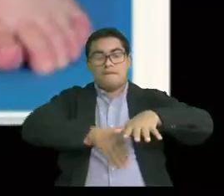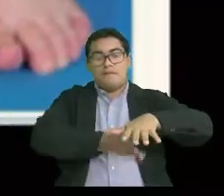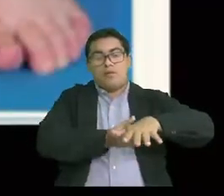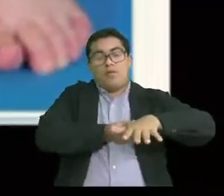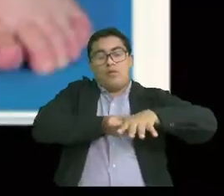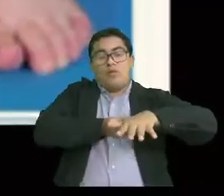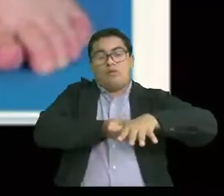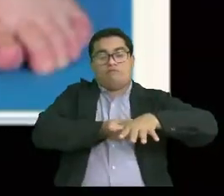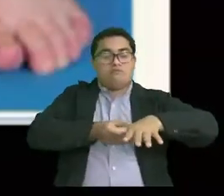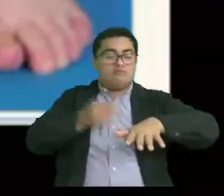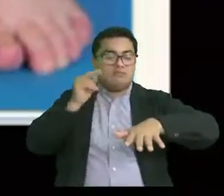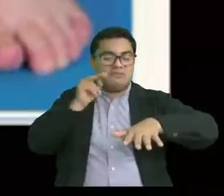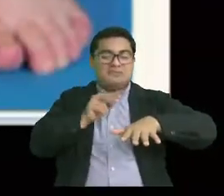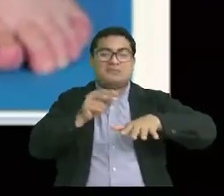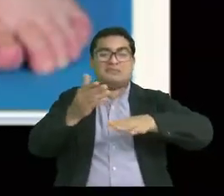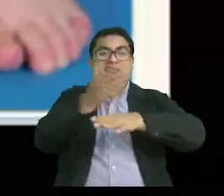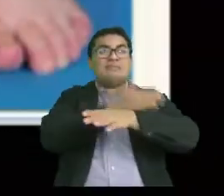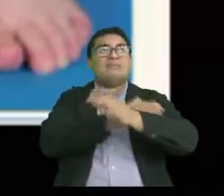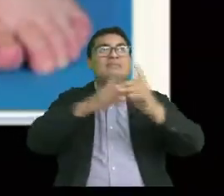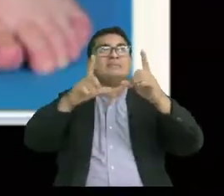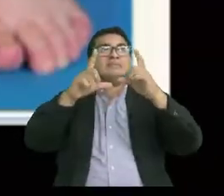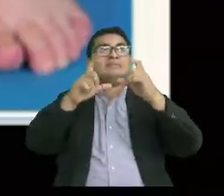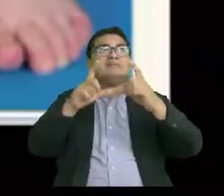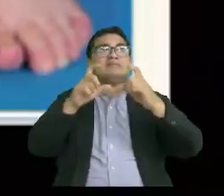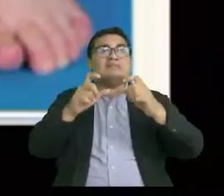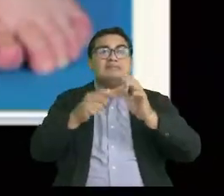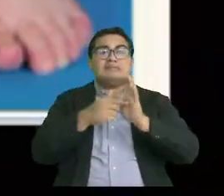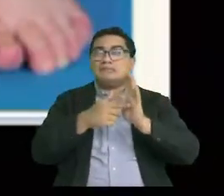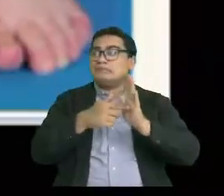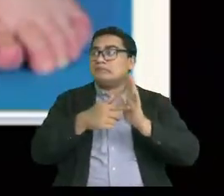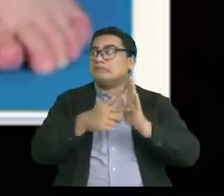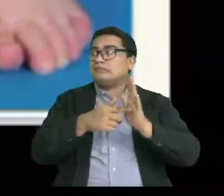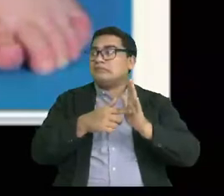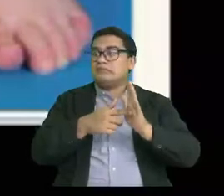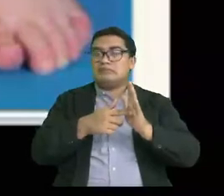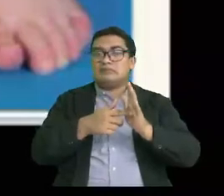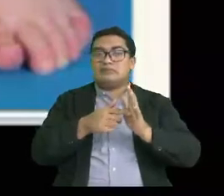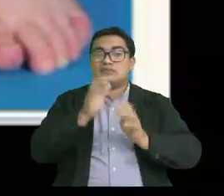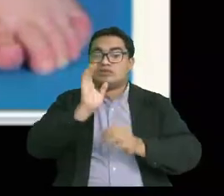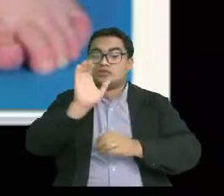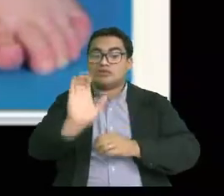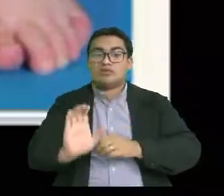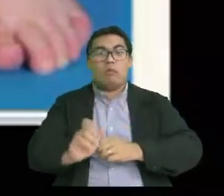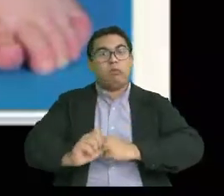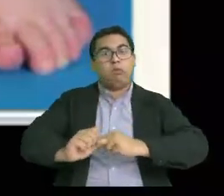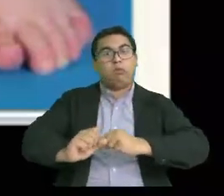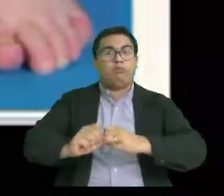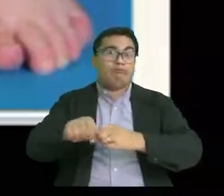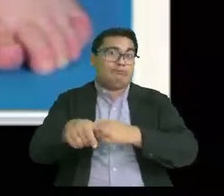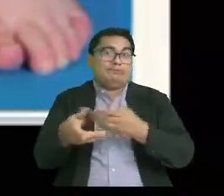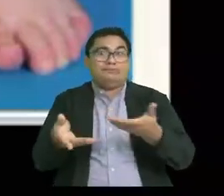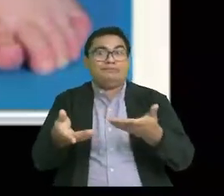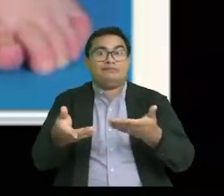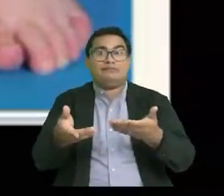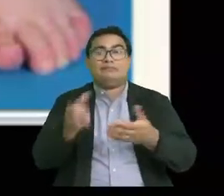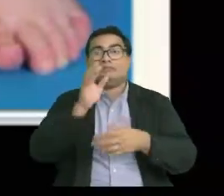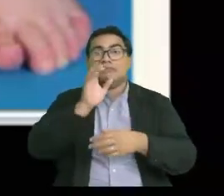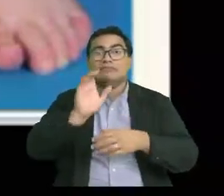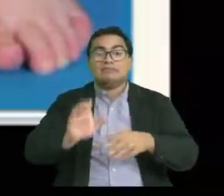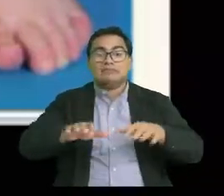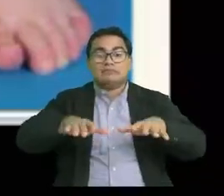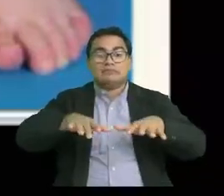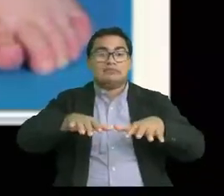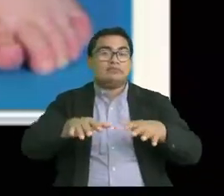como mirábamos en la imagen anterior. Aparte, sí, de ese también. Niño está con sobrepeso. Este es un niño pequeño. Sí. ¿Ya? Aquí en estos niños el pie plano es